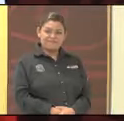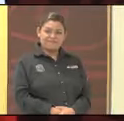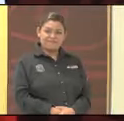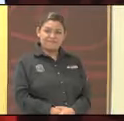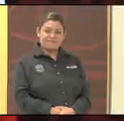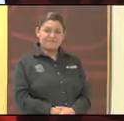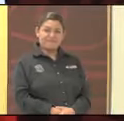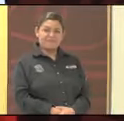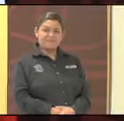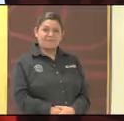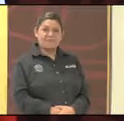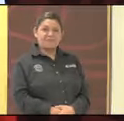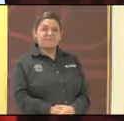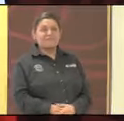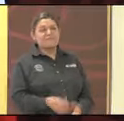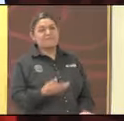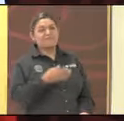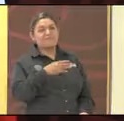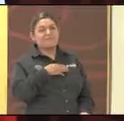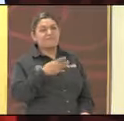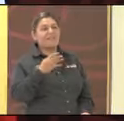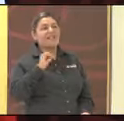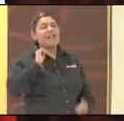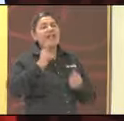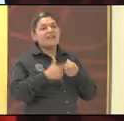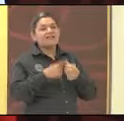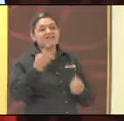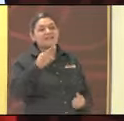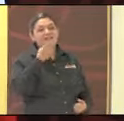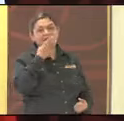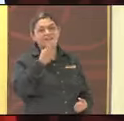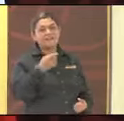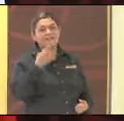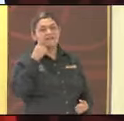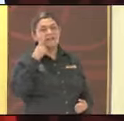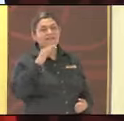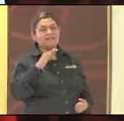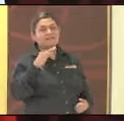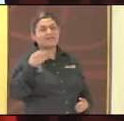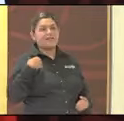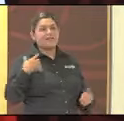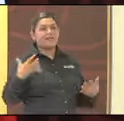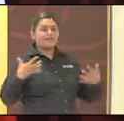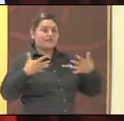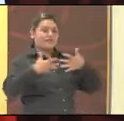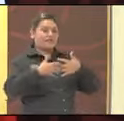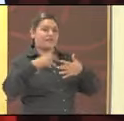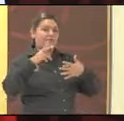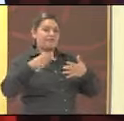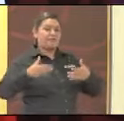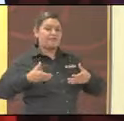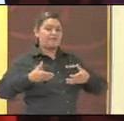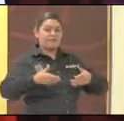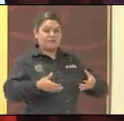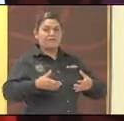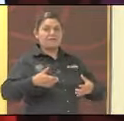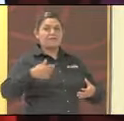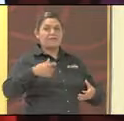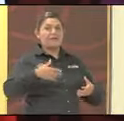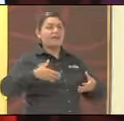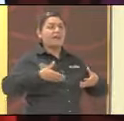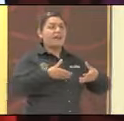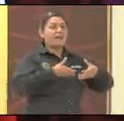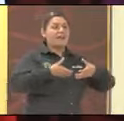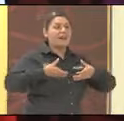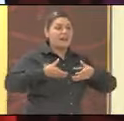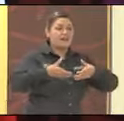Pues, bueno, algo tienen que decir, ¿no? Pero fíjense, aquí se juntaron las dos calles, los dos videos, la calle Benito Juárez,